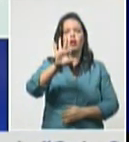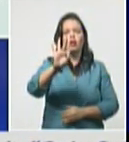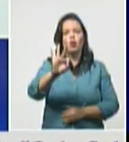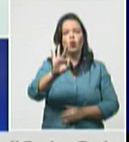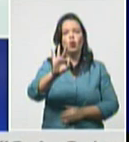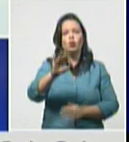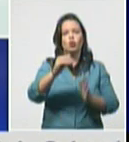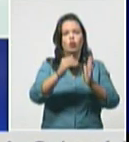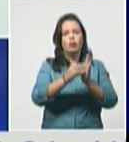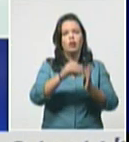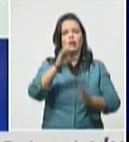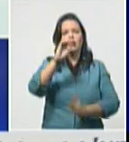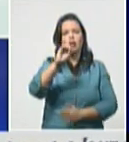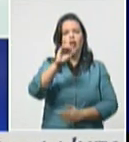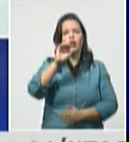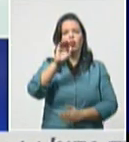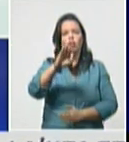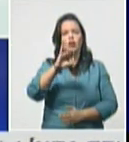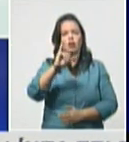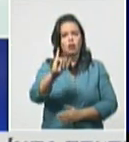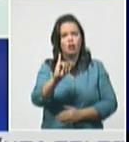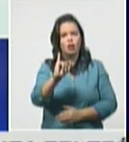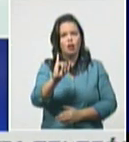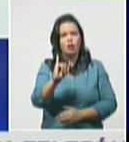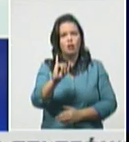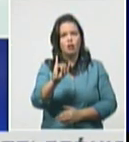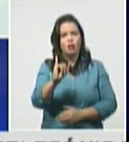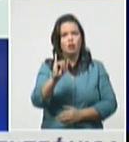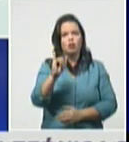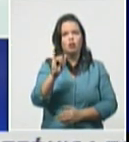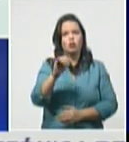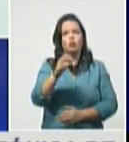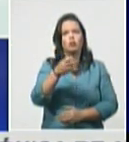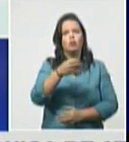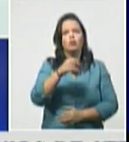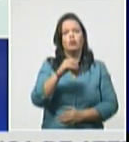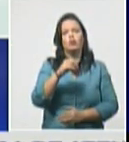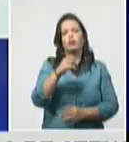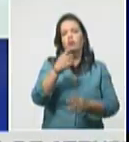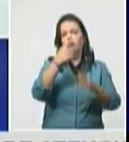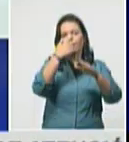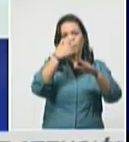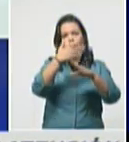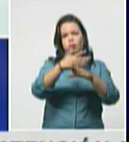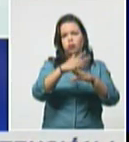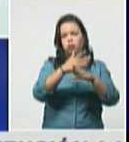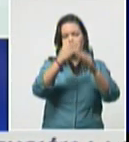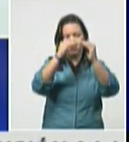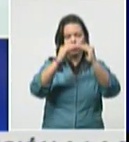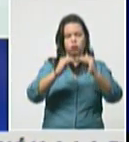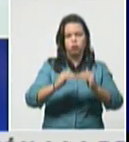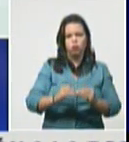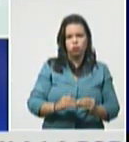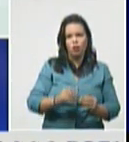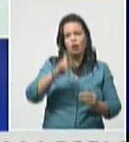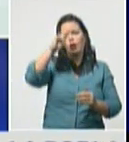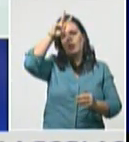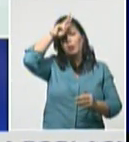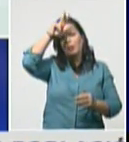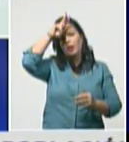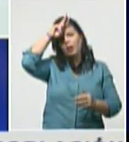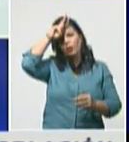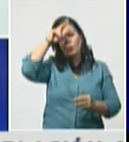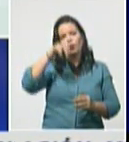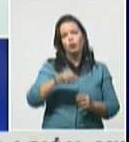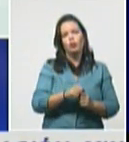58.086, Suecia, Perú, Arabia Saudita, Turquía, y